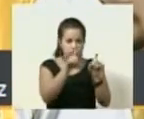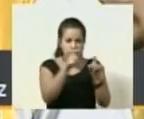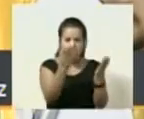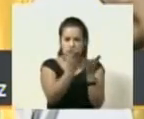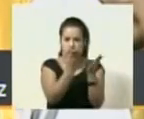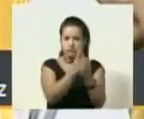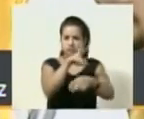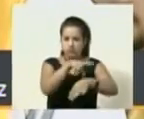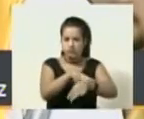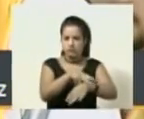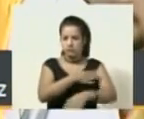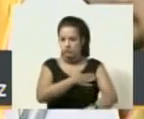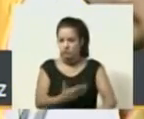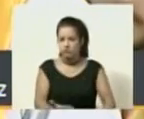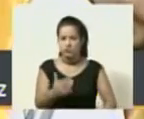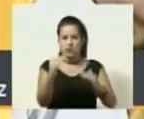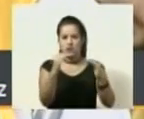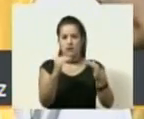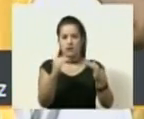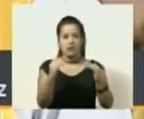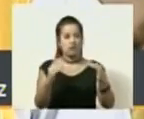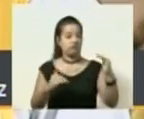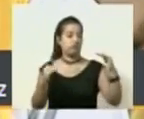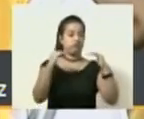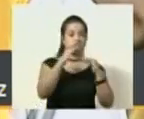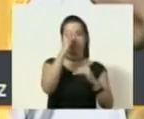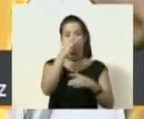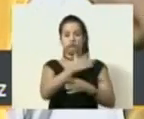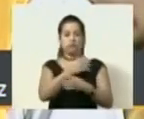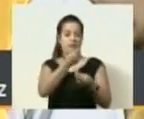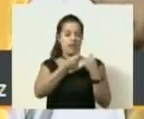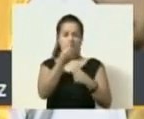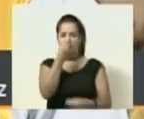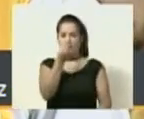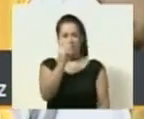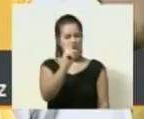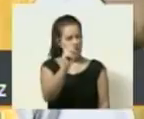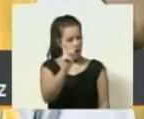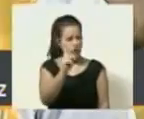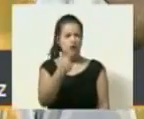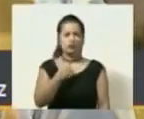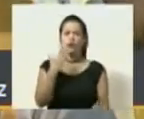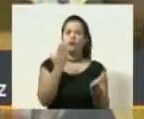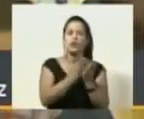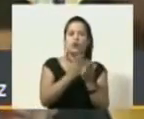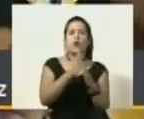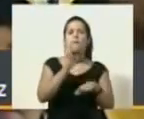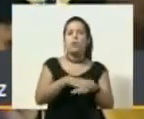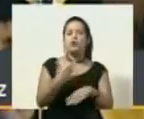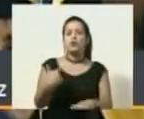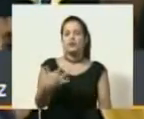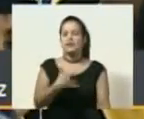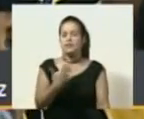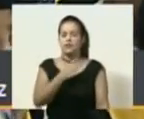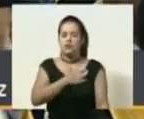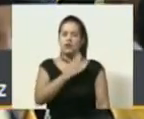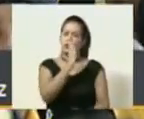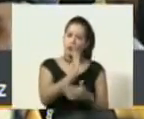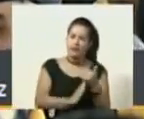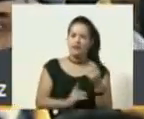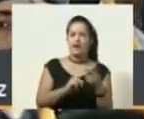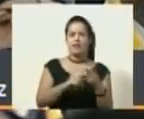que lo hacemos para lograr un estatus o para lograr una estabilidad económica. Lo hacemos porque nos mueven grandes sentimientos de humildad,